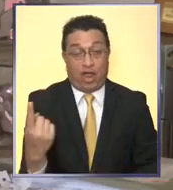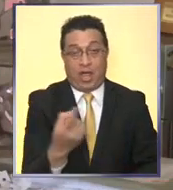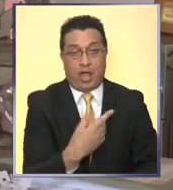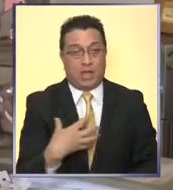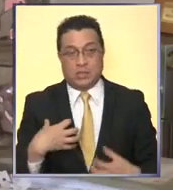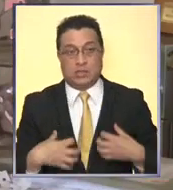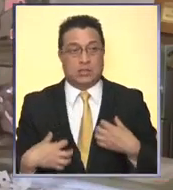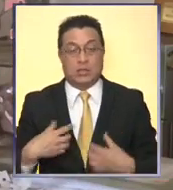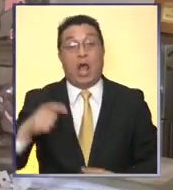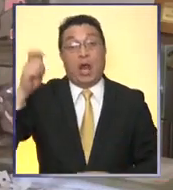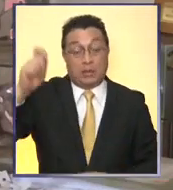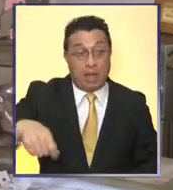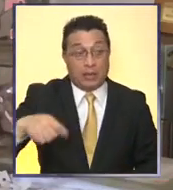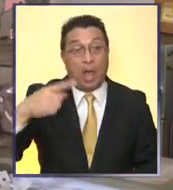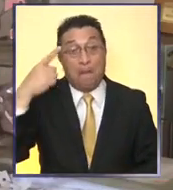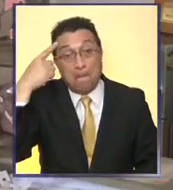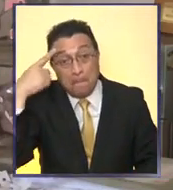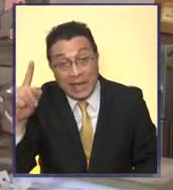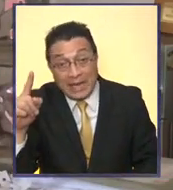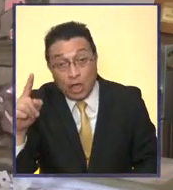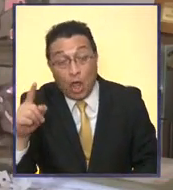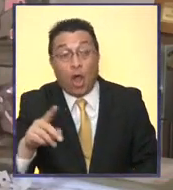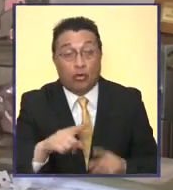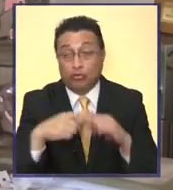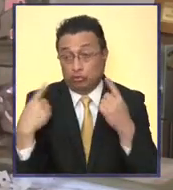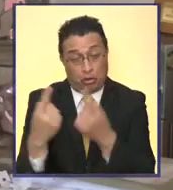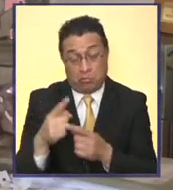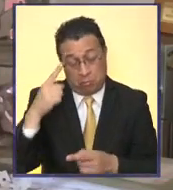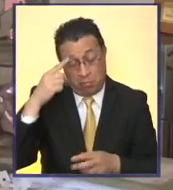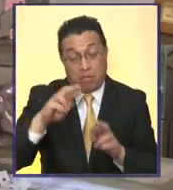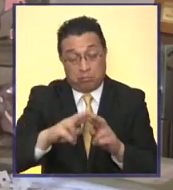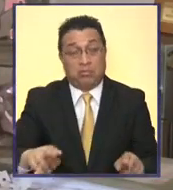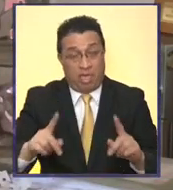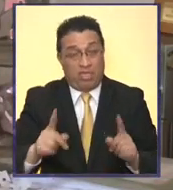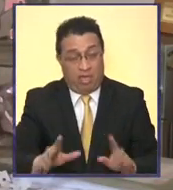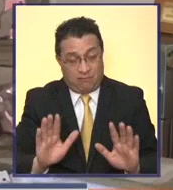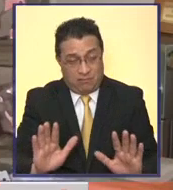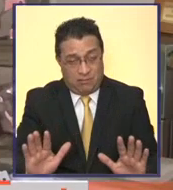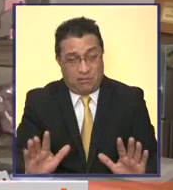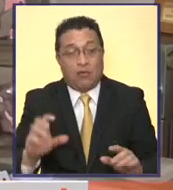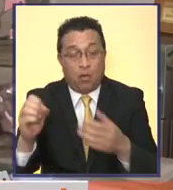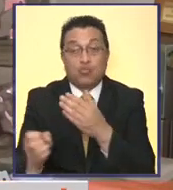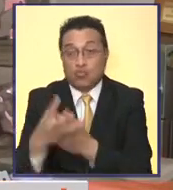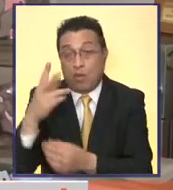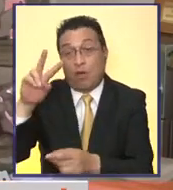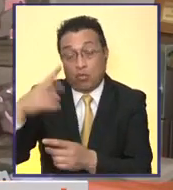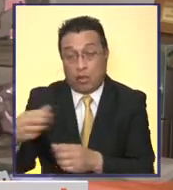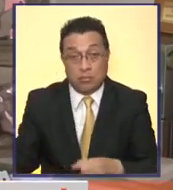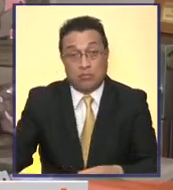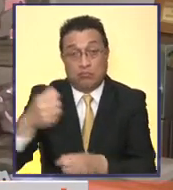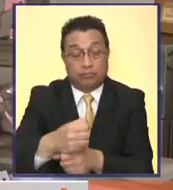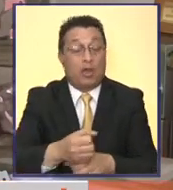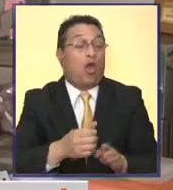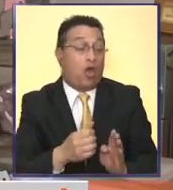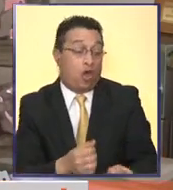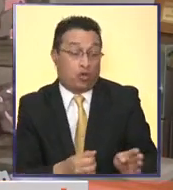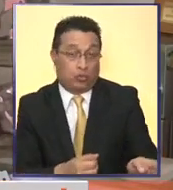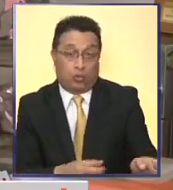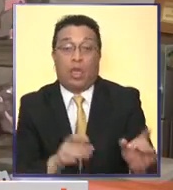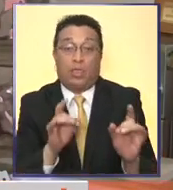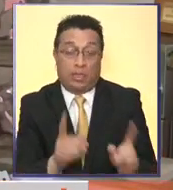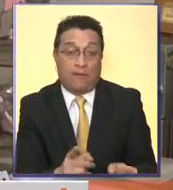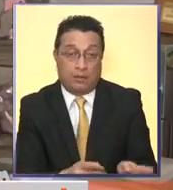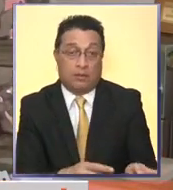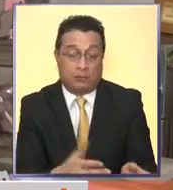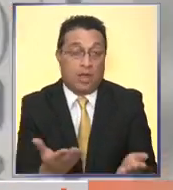remate al colegio, pero en general podemos estar tranquilos porque eso significa que va a llegar un nuevo dueño y tiene que darle la continuidad que necesita